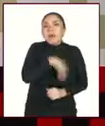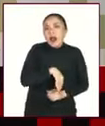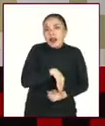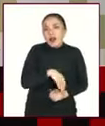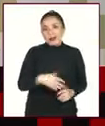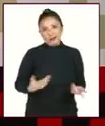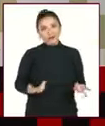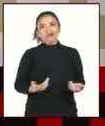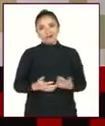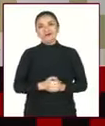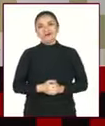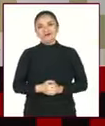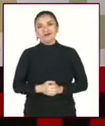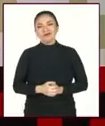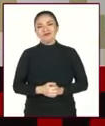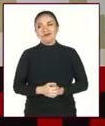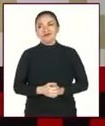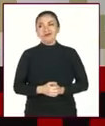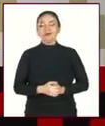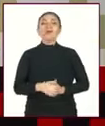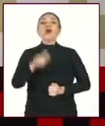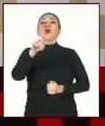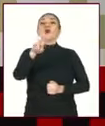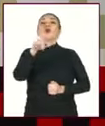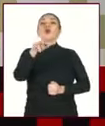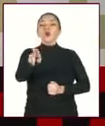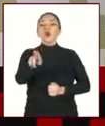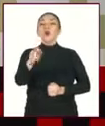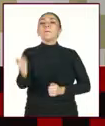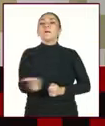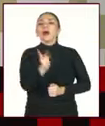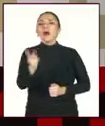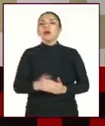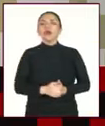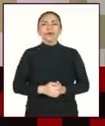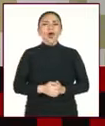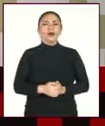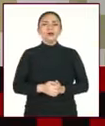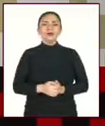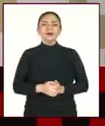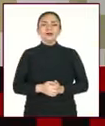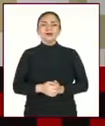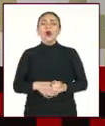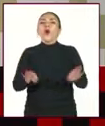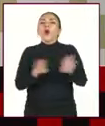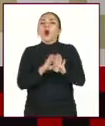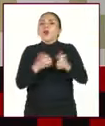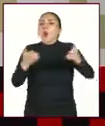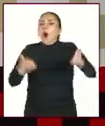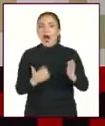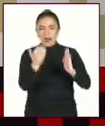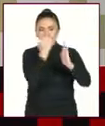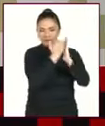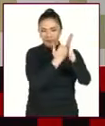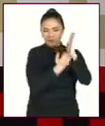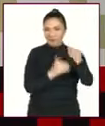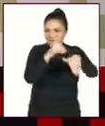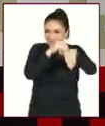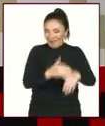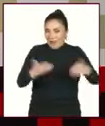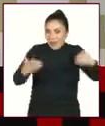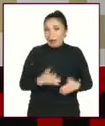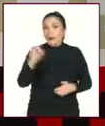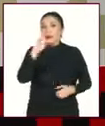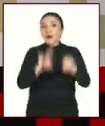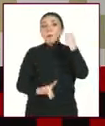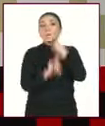¿no? Su defecto. Lulú Sandoval pregunta, ¿cómo diseñar un protocolo de acción ante una emergencia